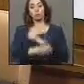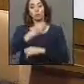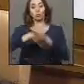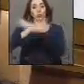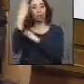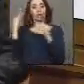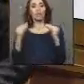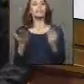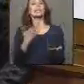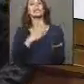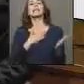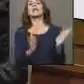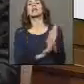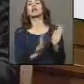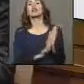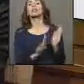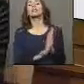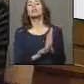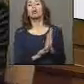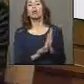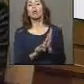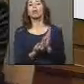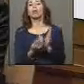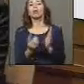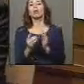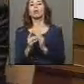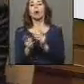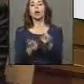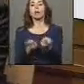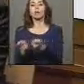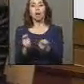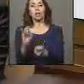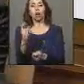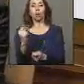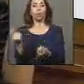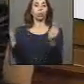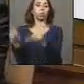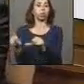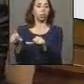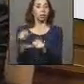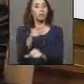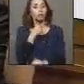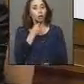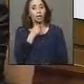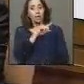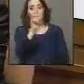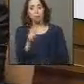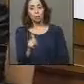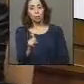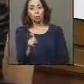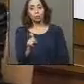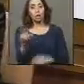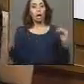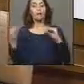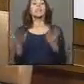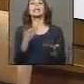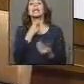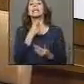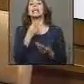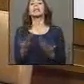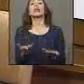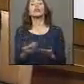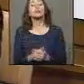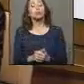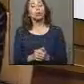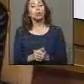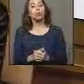años. ¿Qué se pretende con esto? ¿Desestabilizar la conducción de la CUT? ¿Eso es lo que se pretende? ¿Qué se pretende con